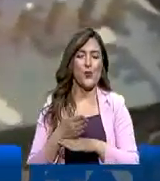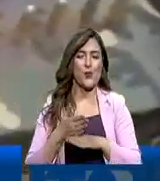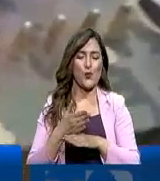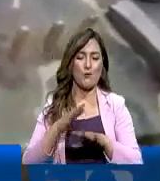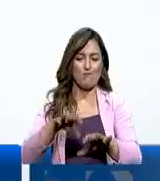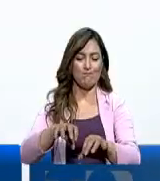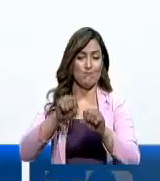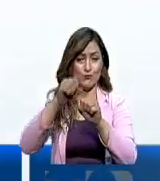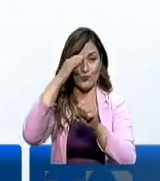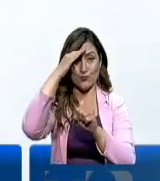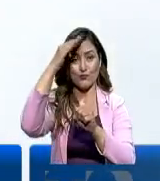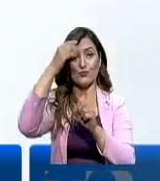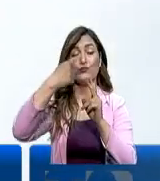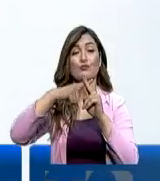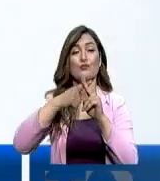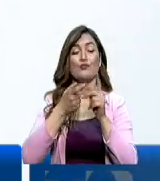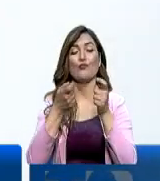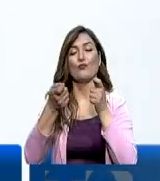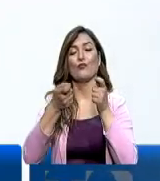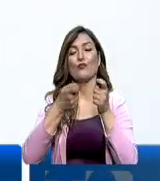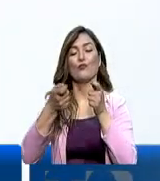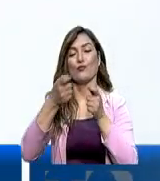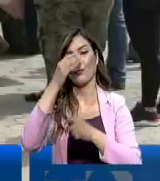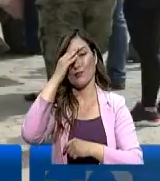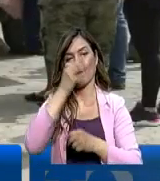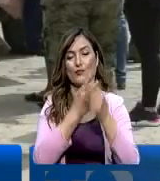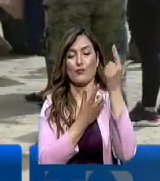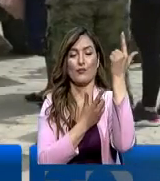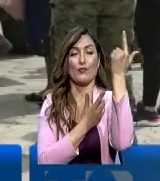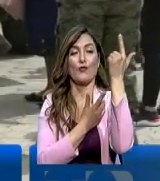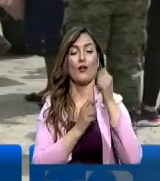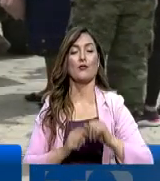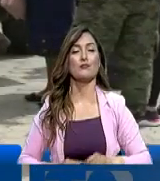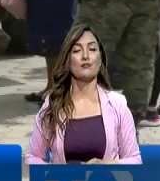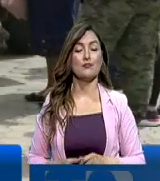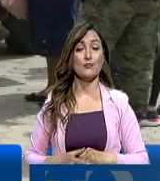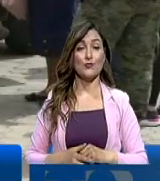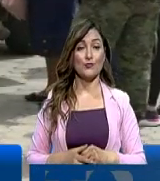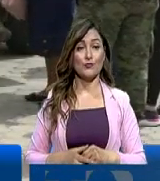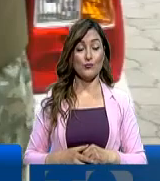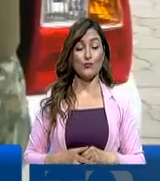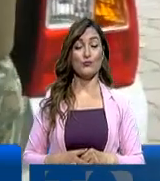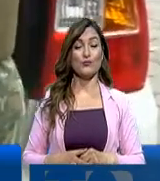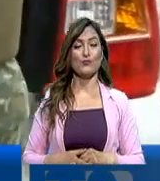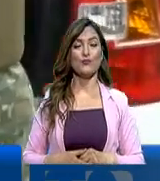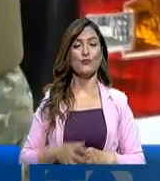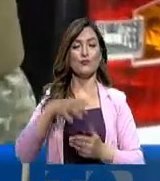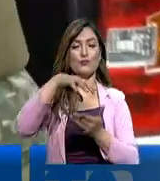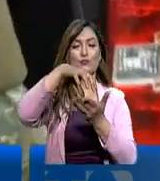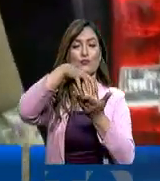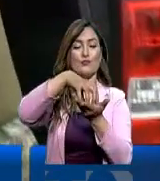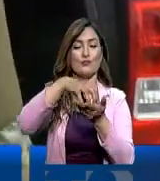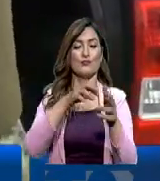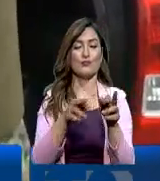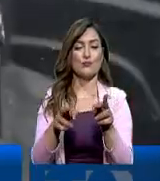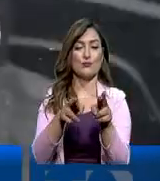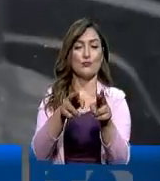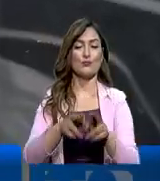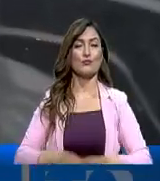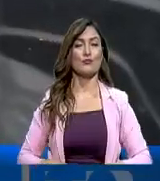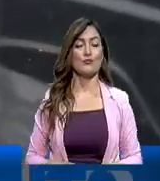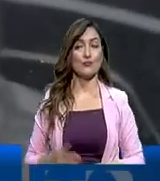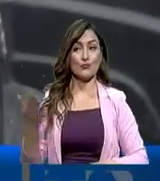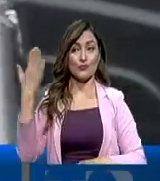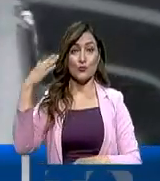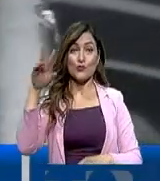sido decomisadas desde que iniciaron las operaciones militares denominadas Espada 2 en la provincia fluminense. Desde el